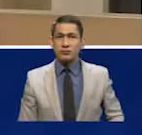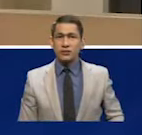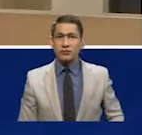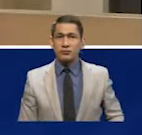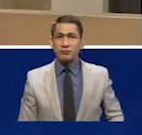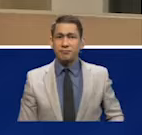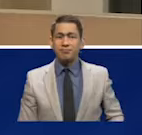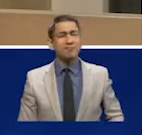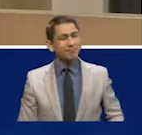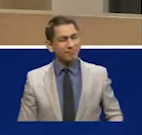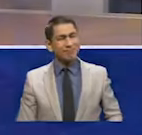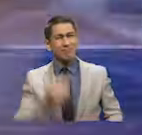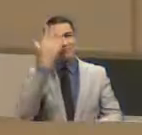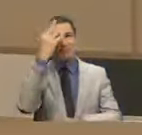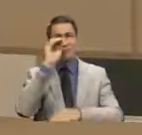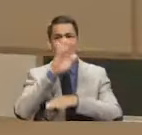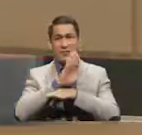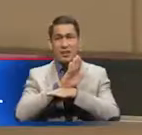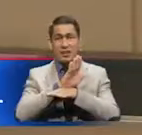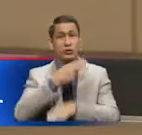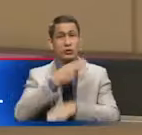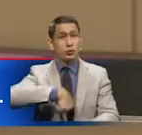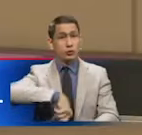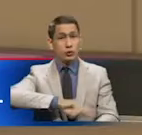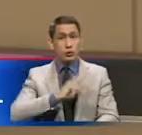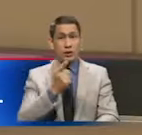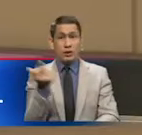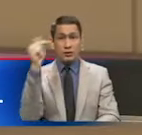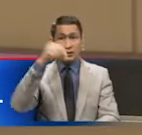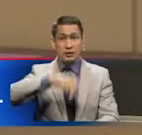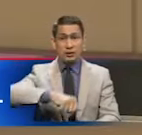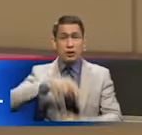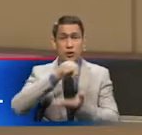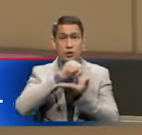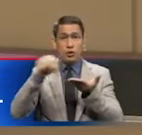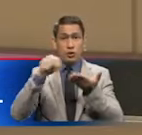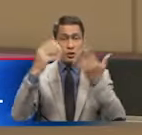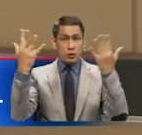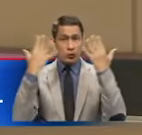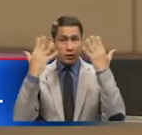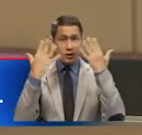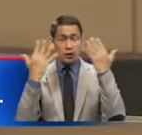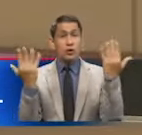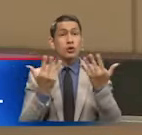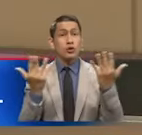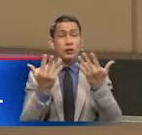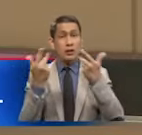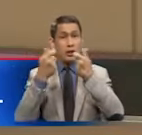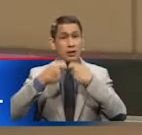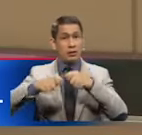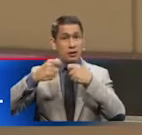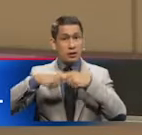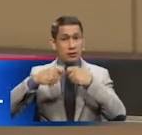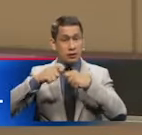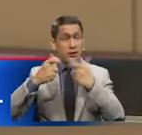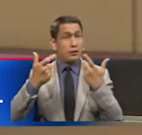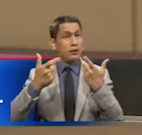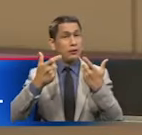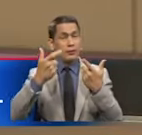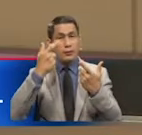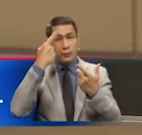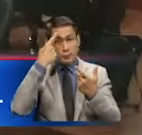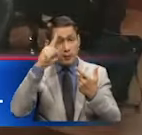¿Cómo están, compañeros? Muy buenas tardes. Nos encontramos en el norte de Guayaquil, en donde se realiza un taller con el fin de combatir